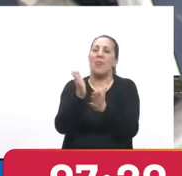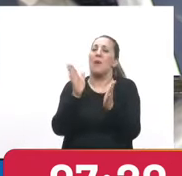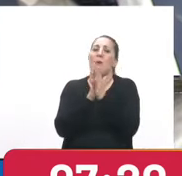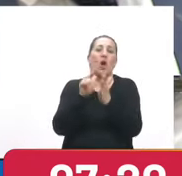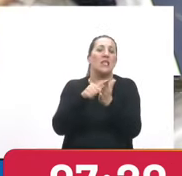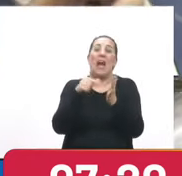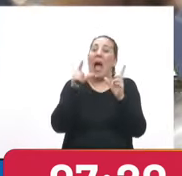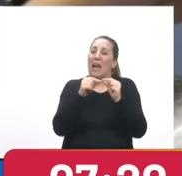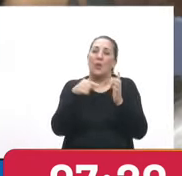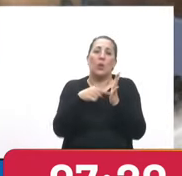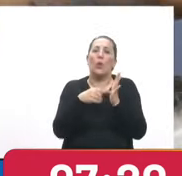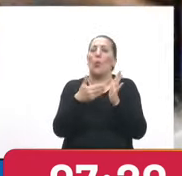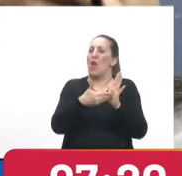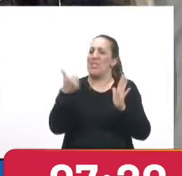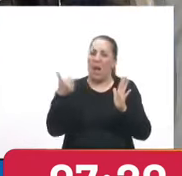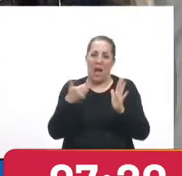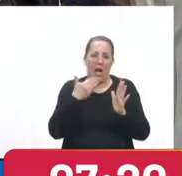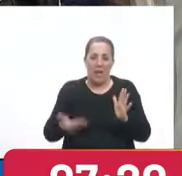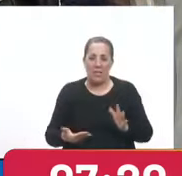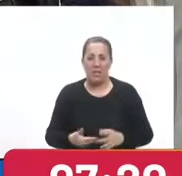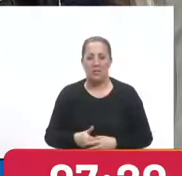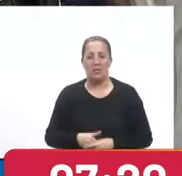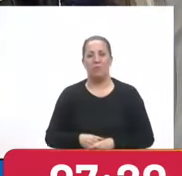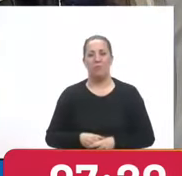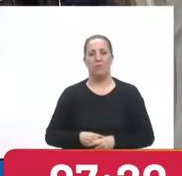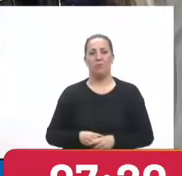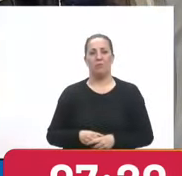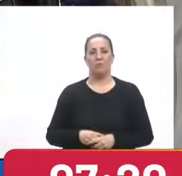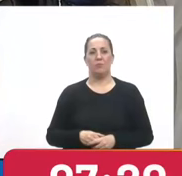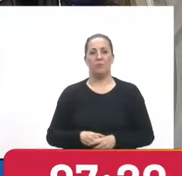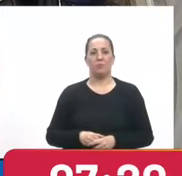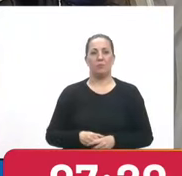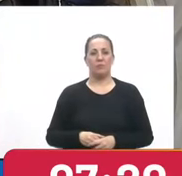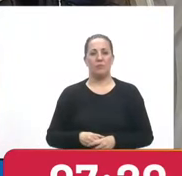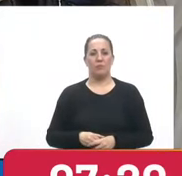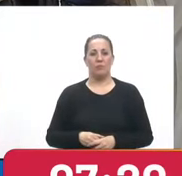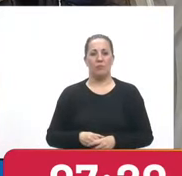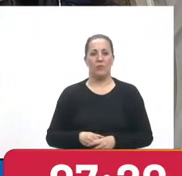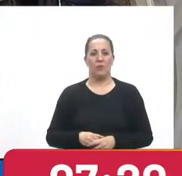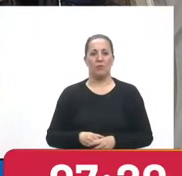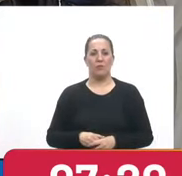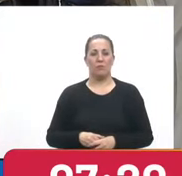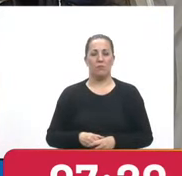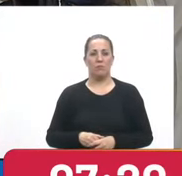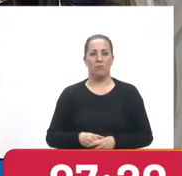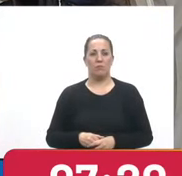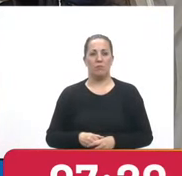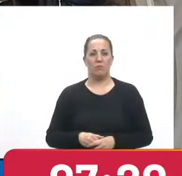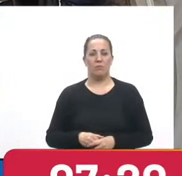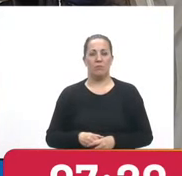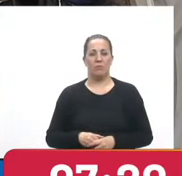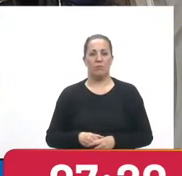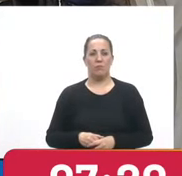blanquear criptomonedas en el exterior como había sido establecido en primera instancia y por otra parte se estableció que los inmuebles a nombre de